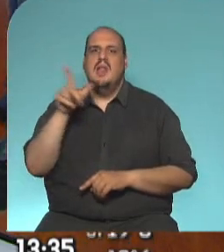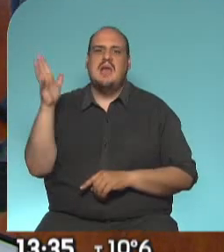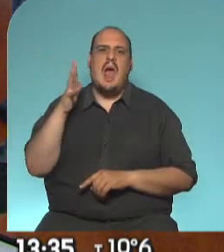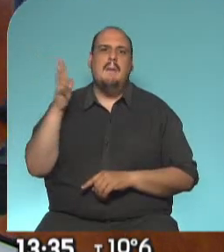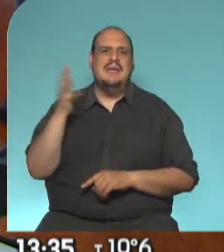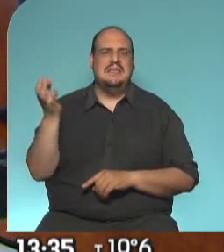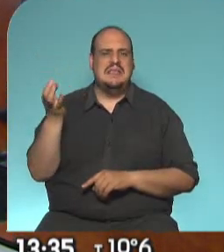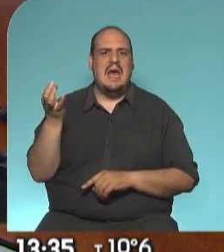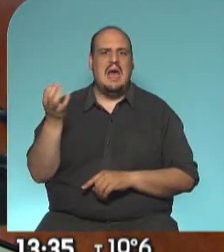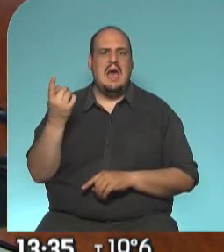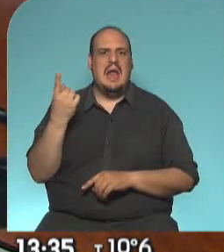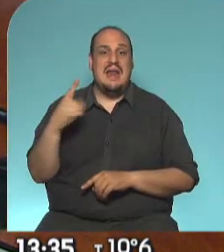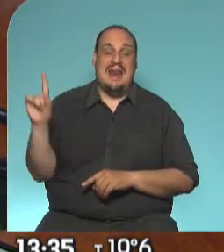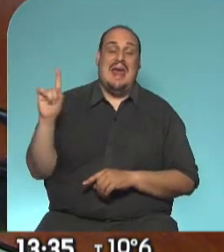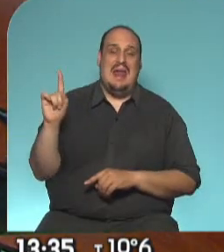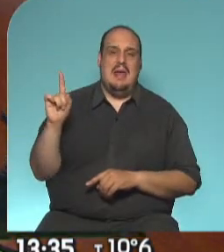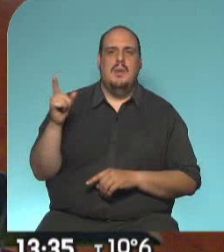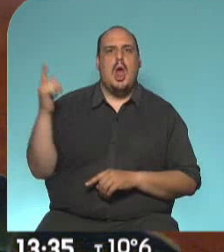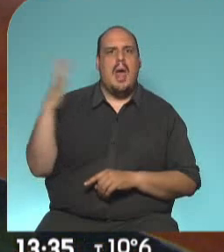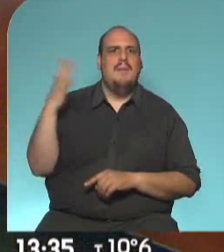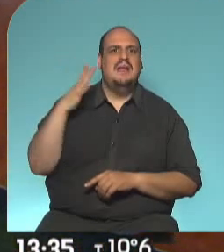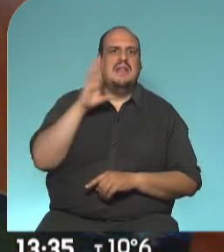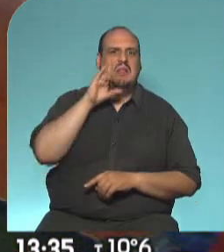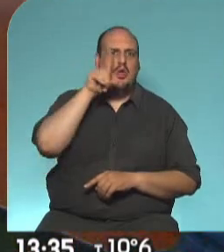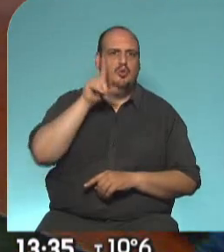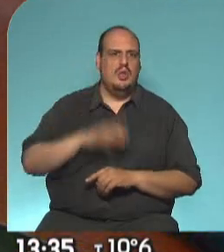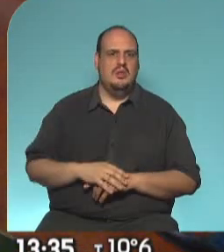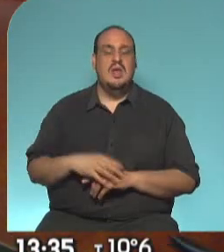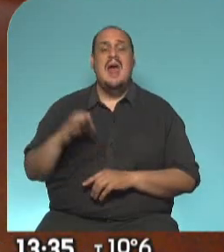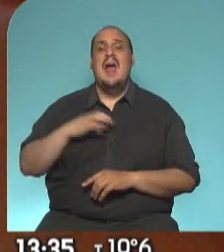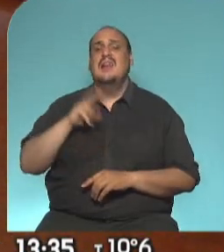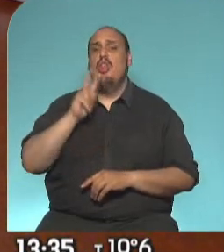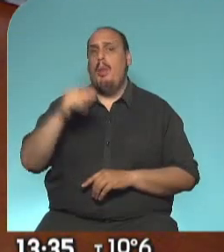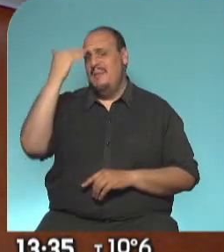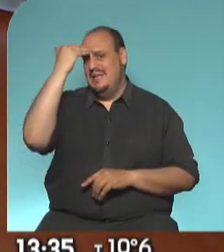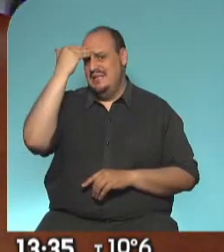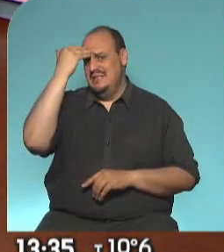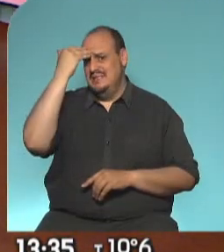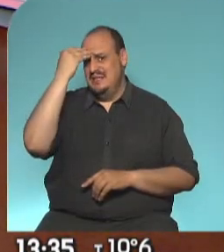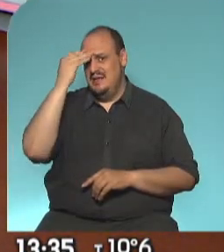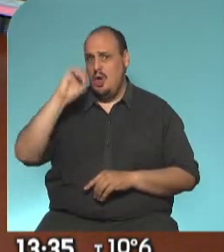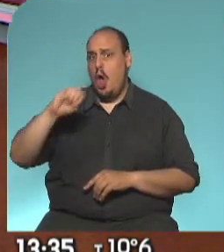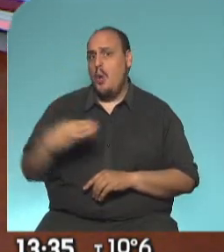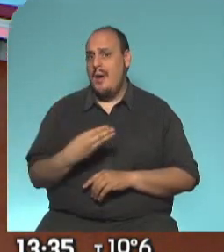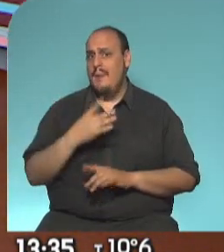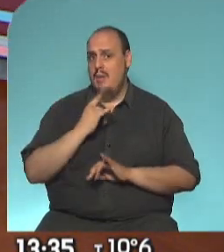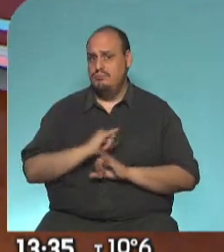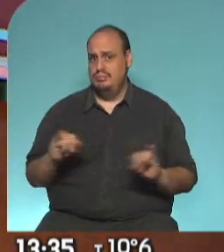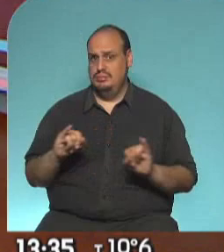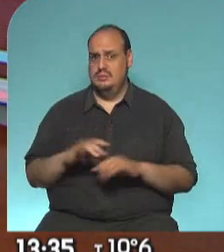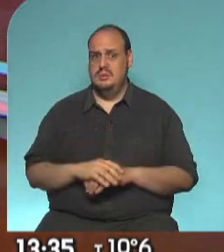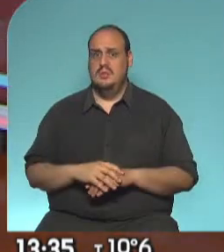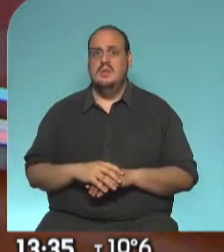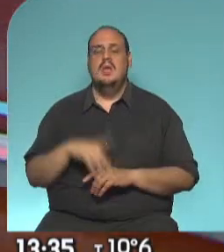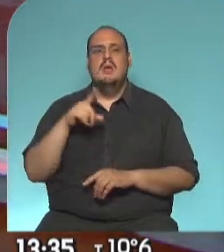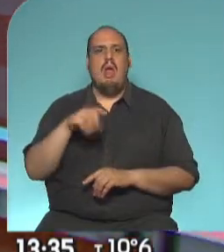extraordinaria para la seguridad nacional de Estados Unidos. Esto fue en el año 2015. y fue el inicio que obviamente